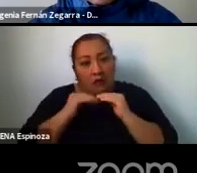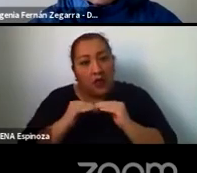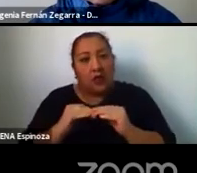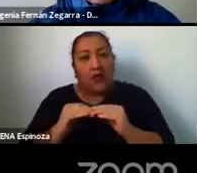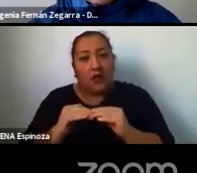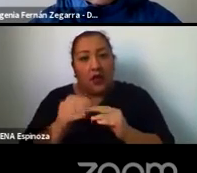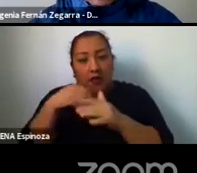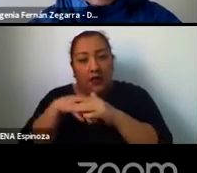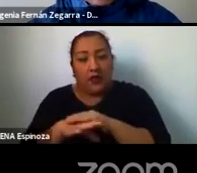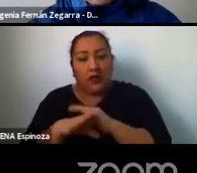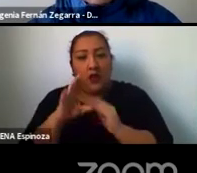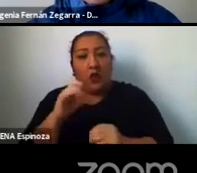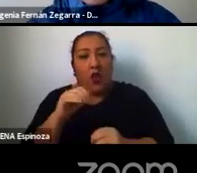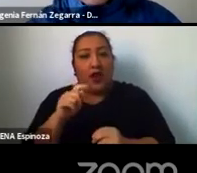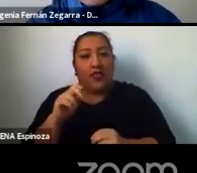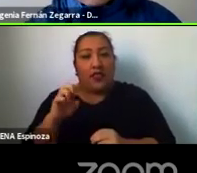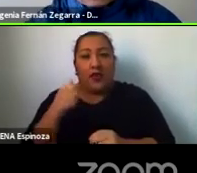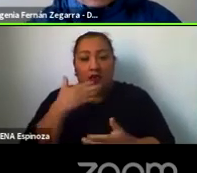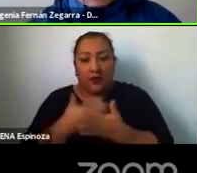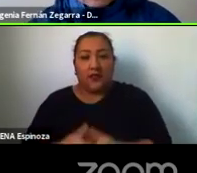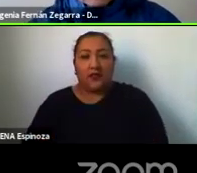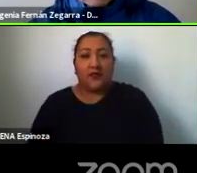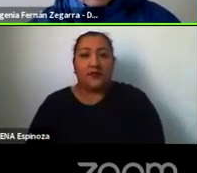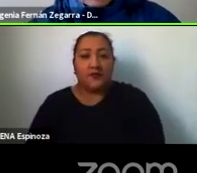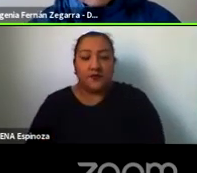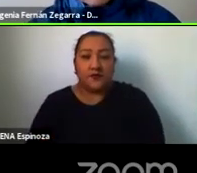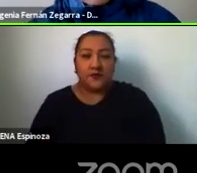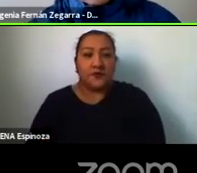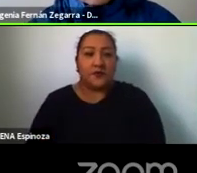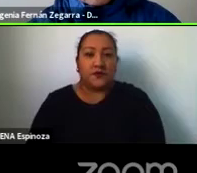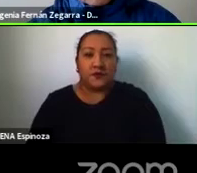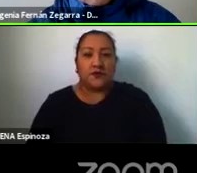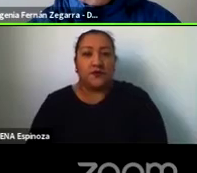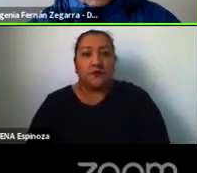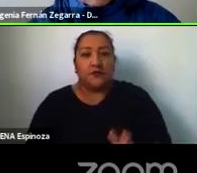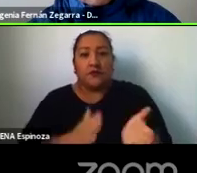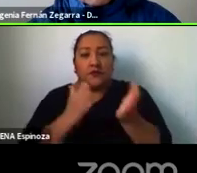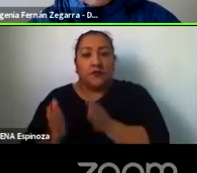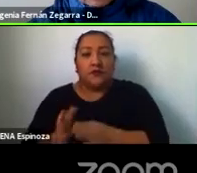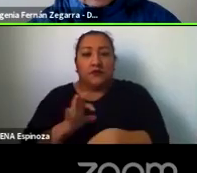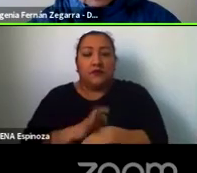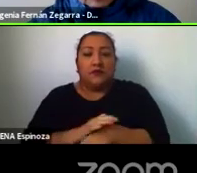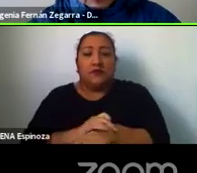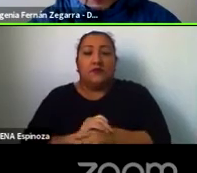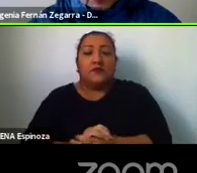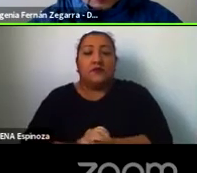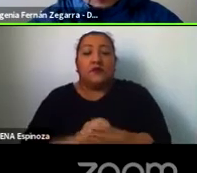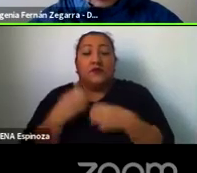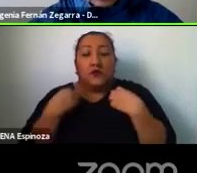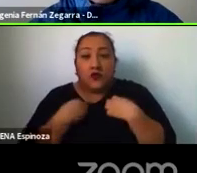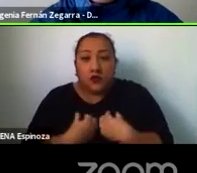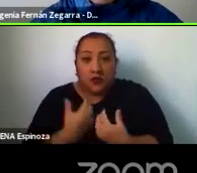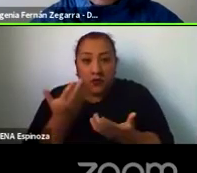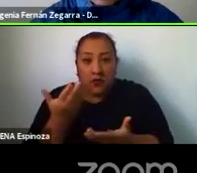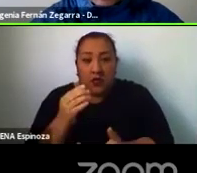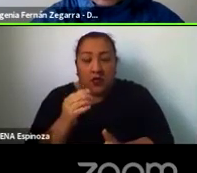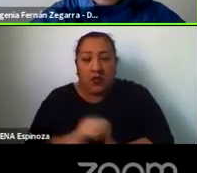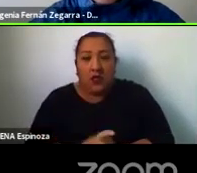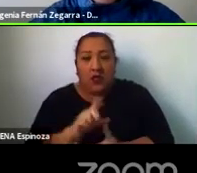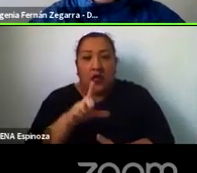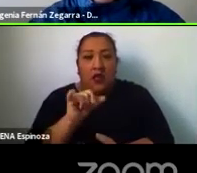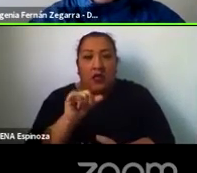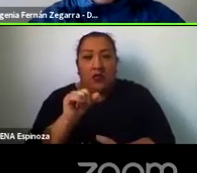cuarentena. Muchísimas gracias. Muchas gracias. Pasamos rápidamente a la doctora Lisbeth Illanes, por favor. 10